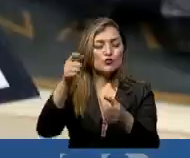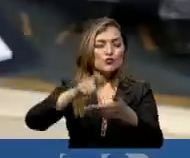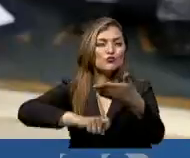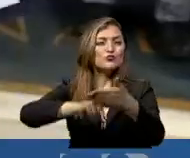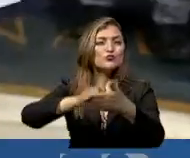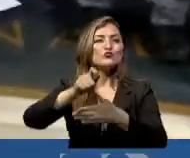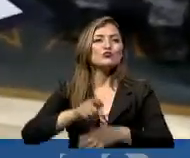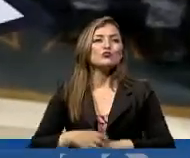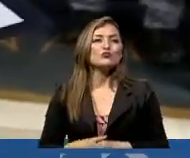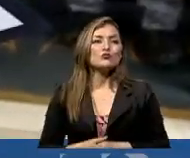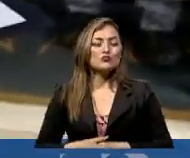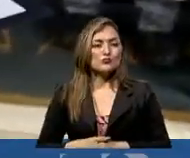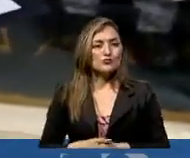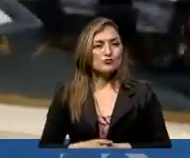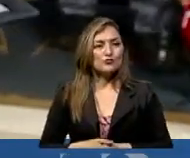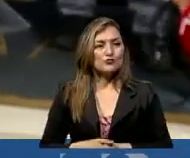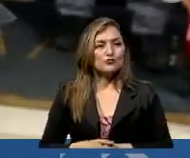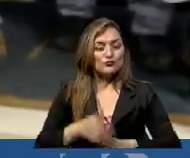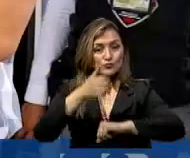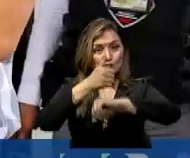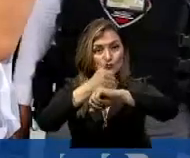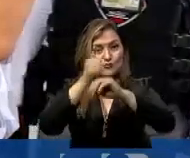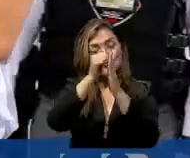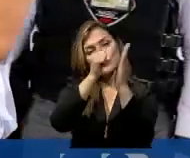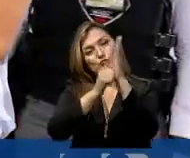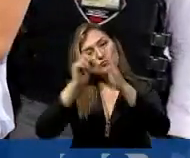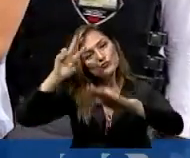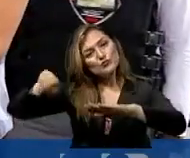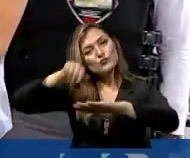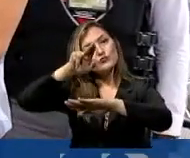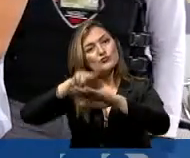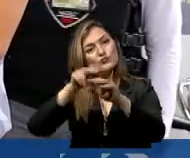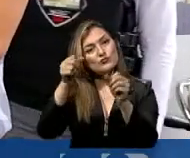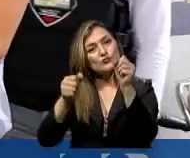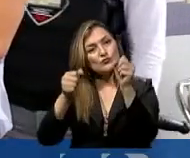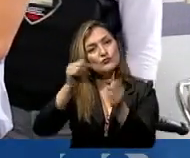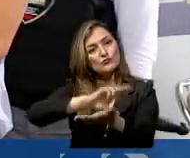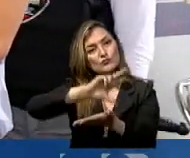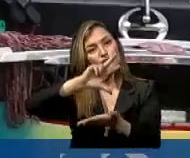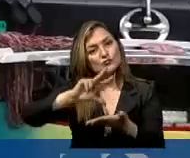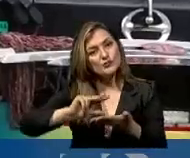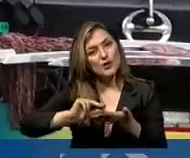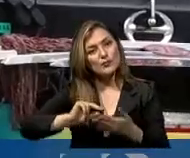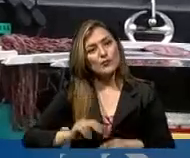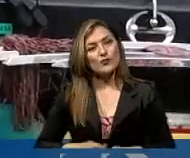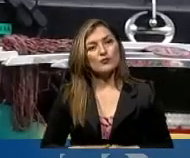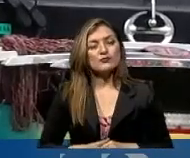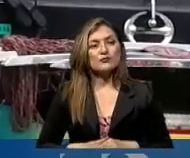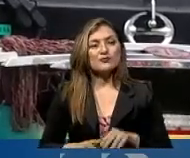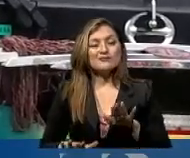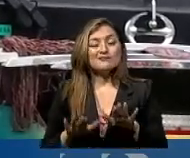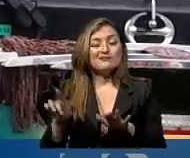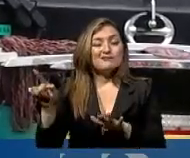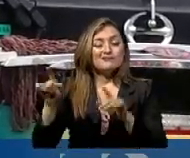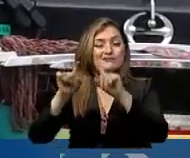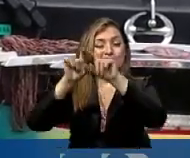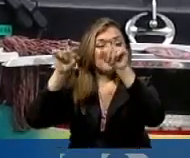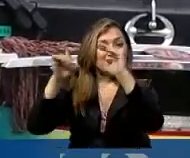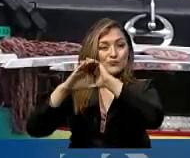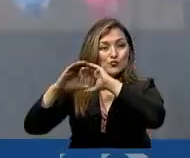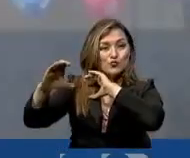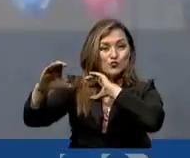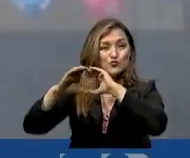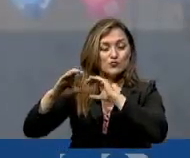escolar. Según informe de la autoridad de la Agencia Nacional de Tránsito en Napo, José Valdés, hay la presunción de que la unidad de transporte